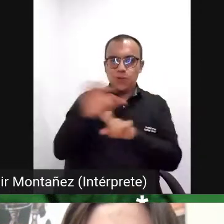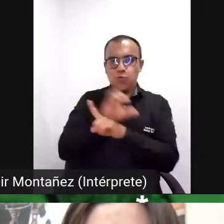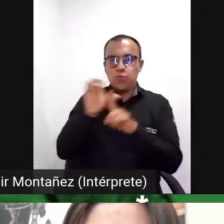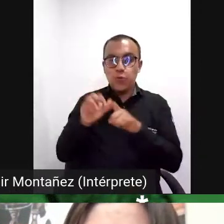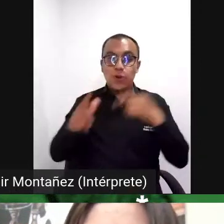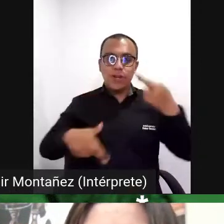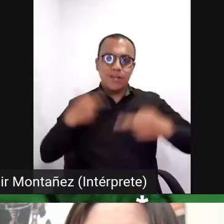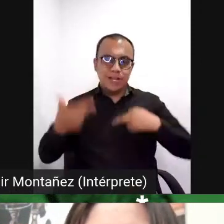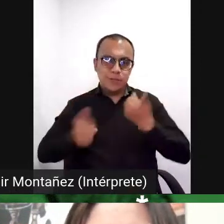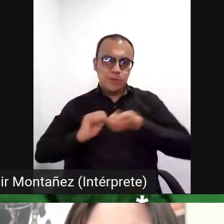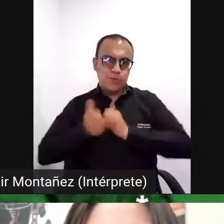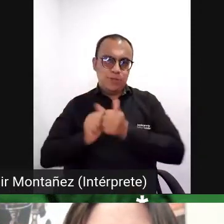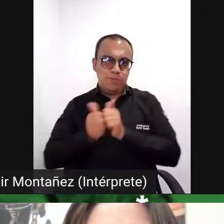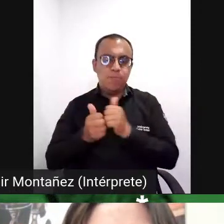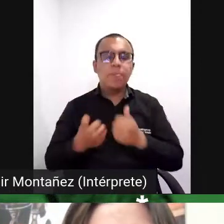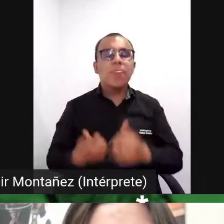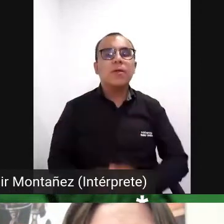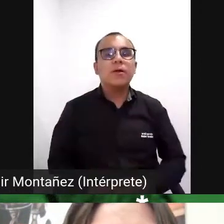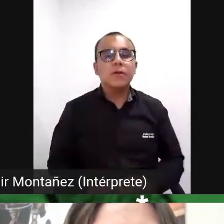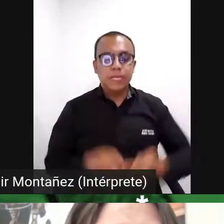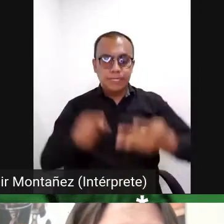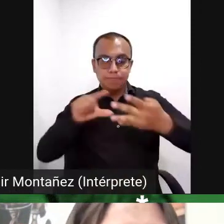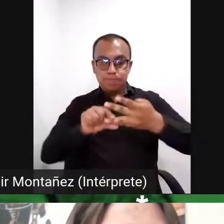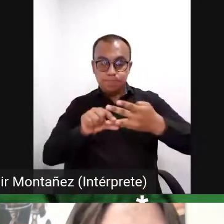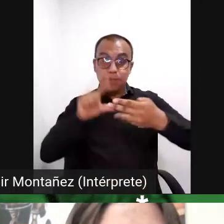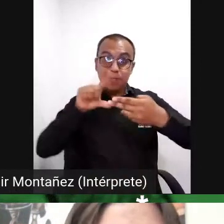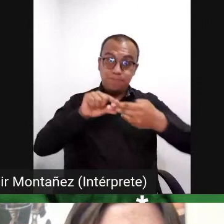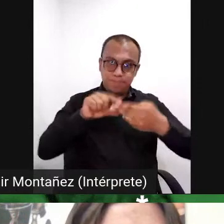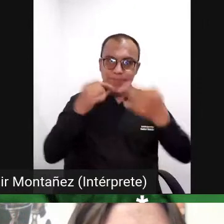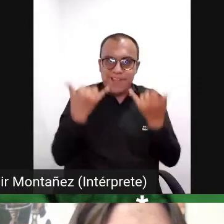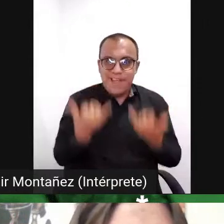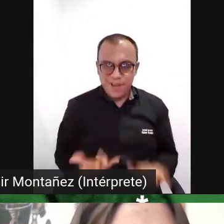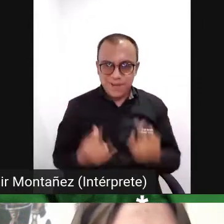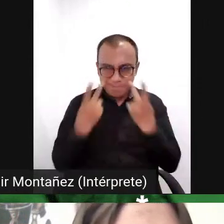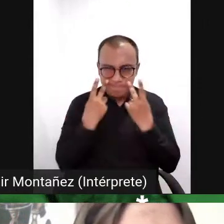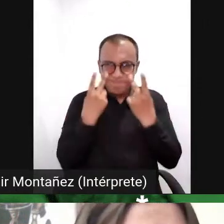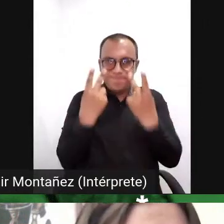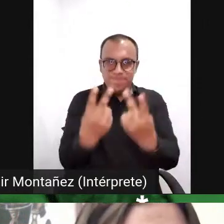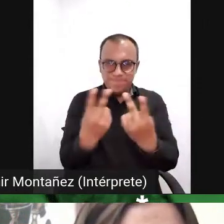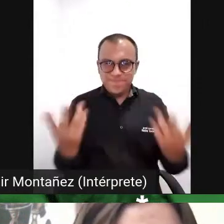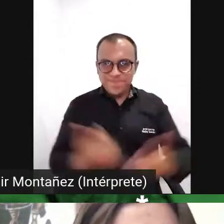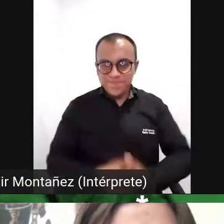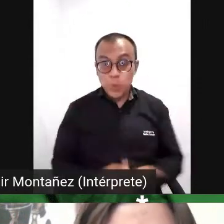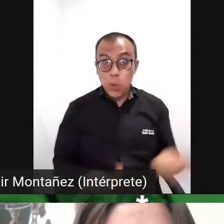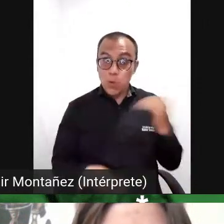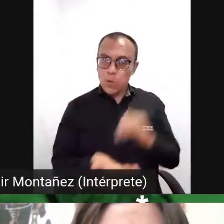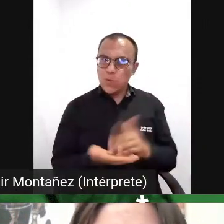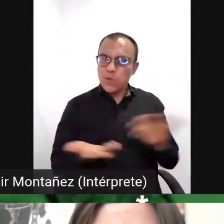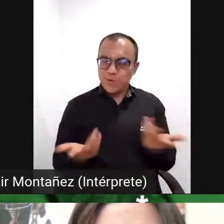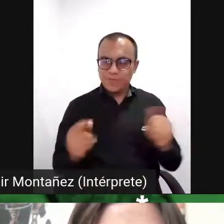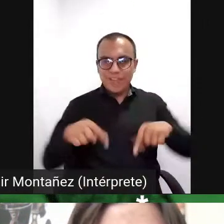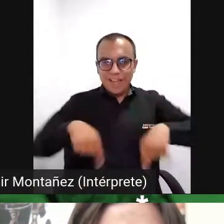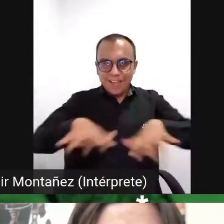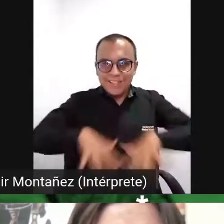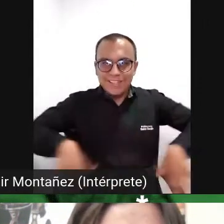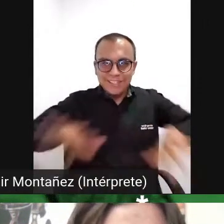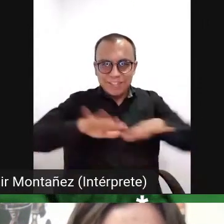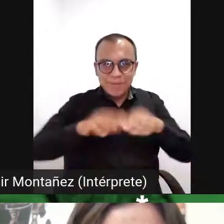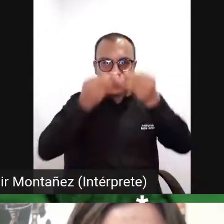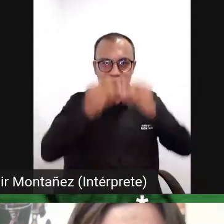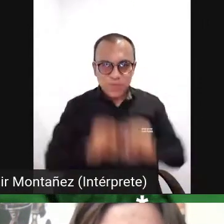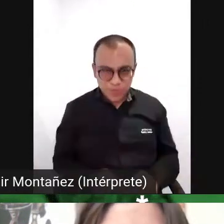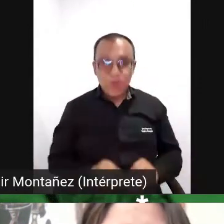Recreación y Deporte. Entonces, pues espero que nos veamos nuevamente por estos medios y en estos